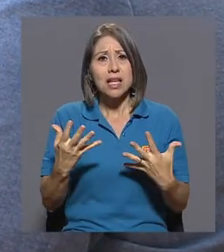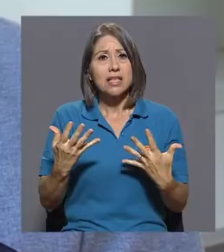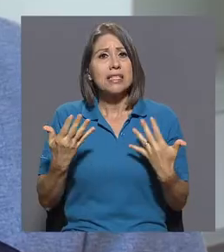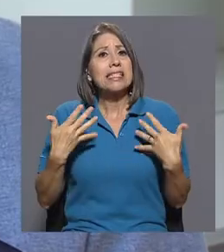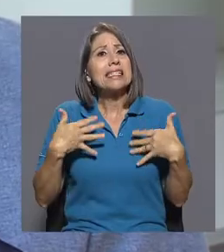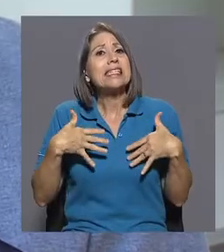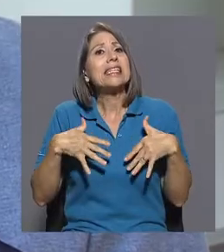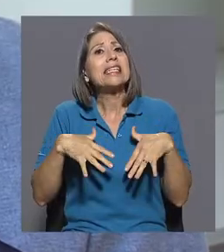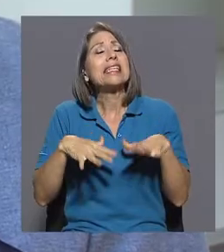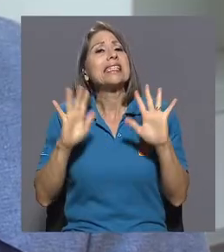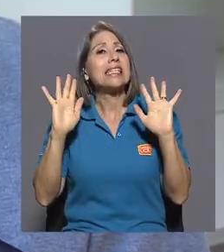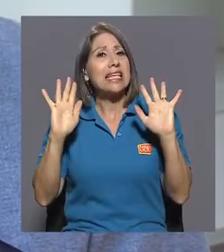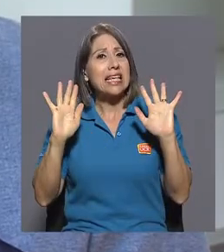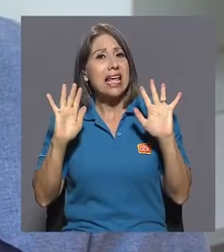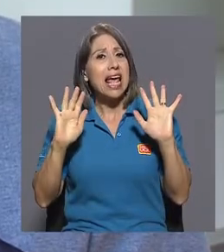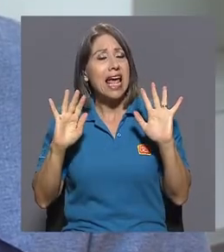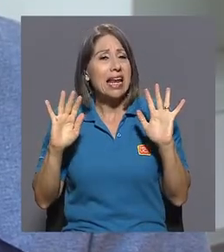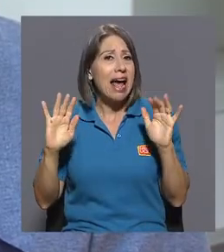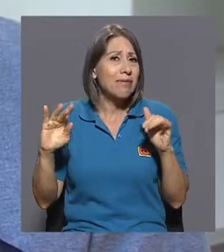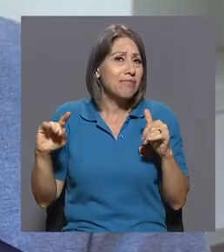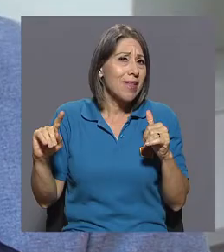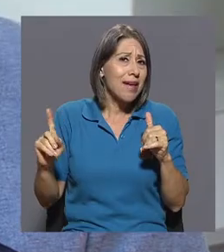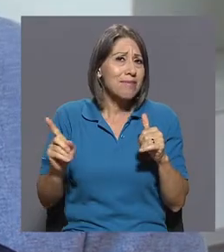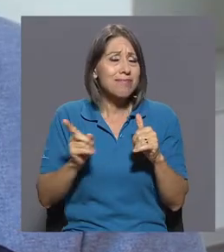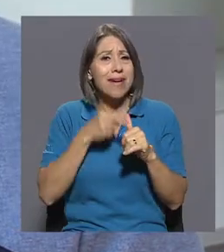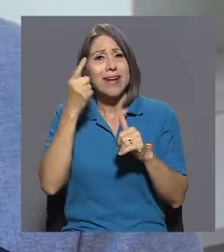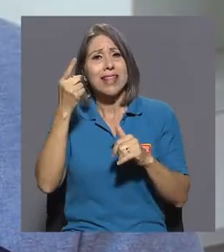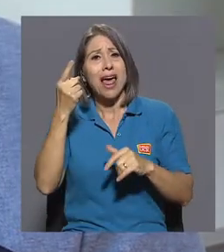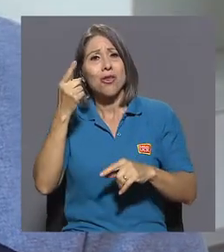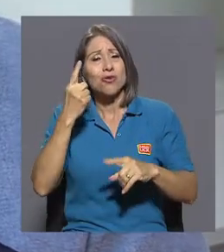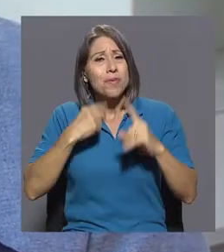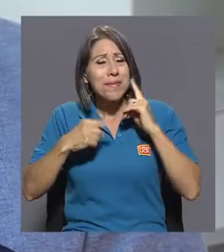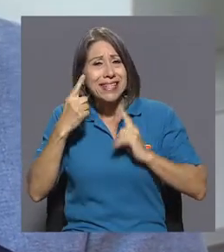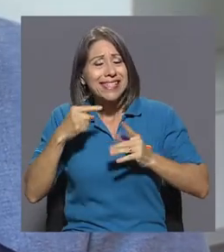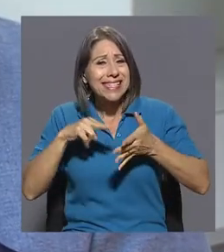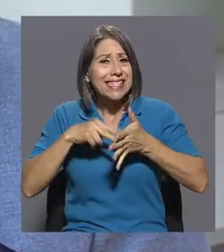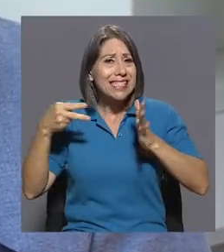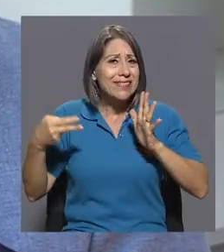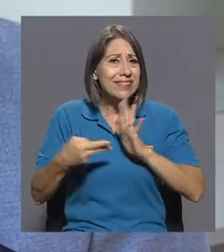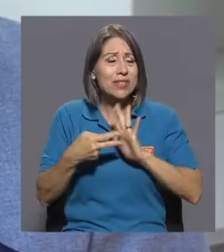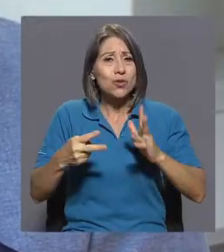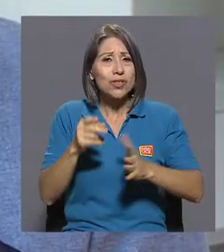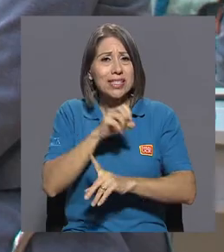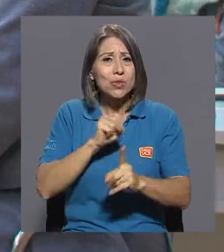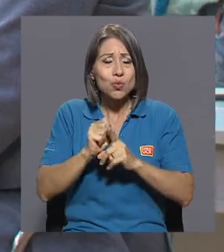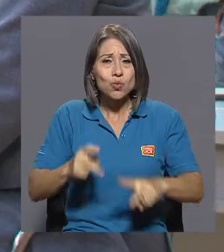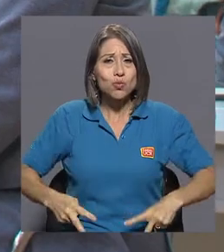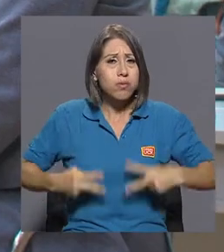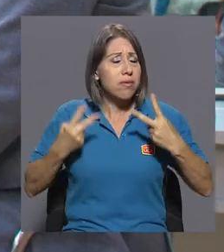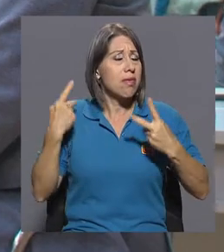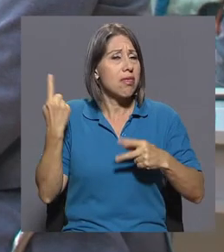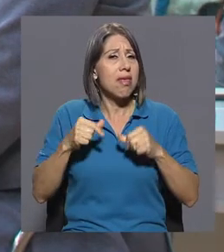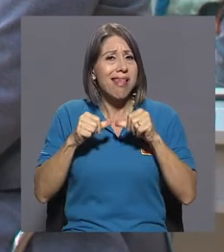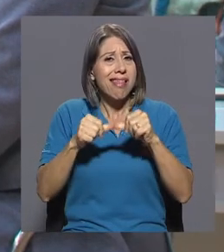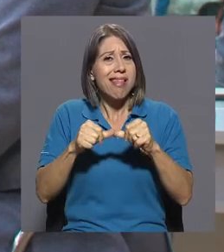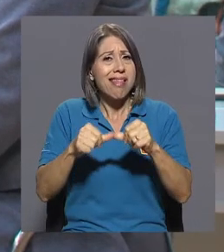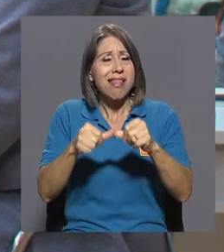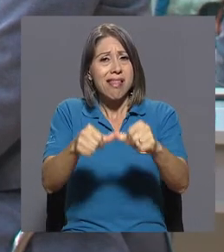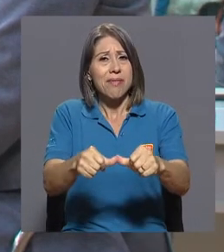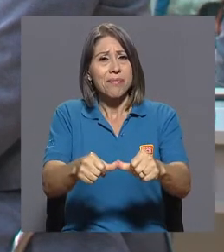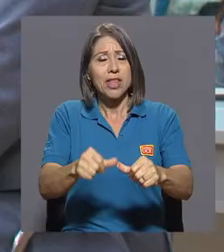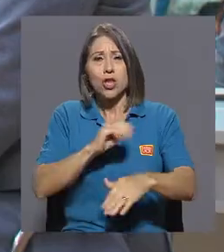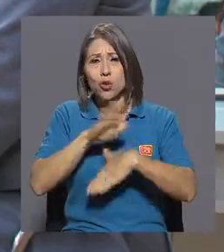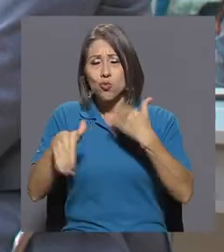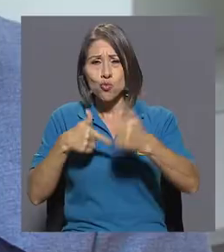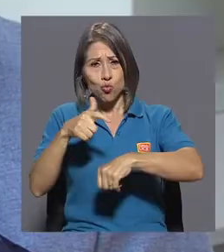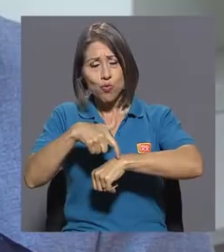llanto, significó como... una situación de vida constante, porque en todos los momentos en los que usted